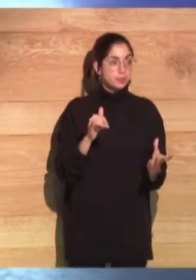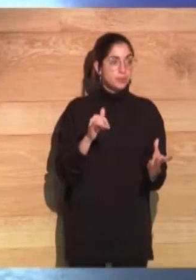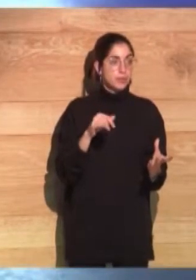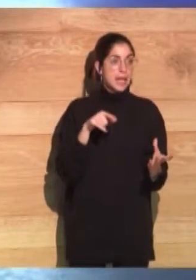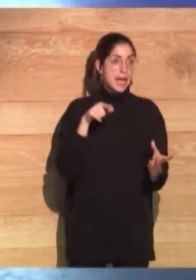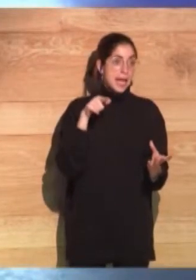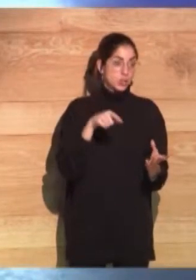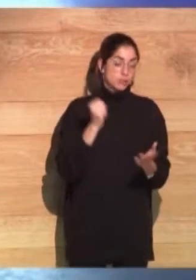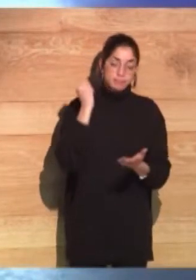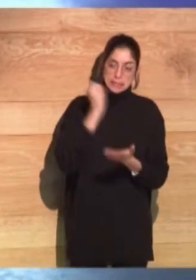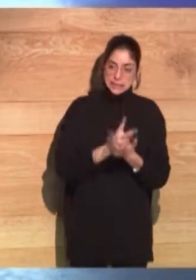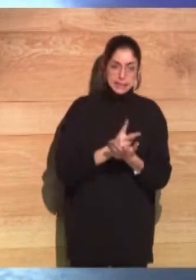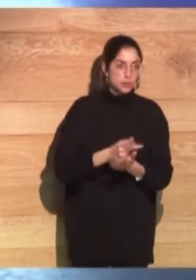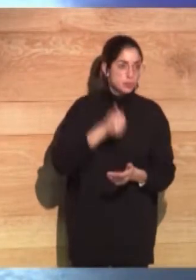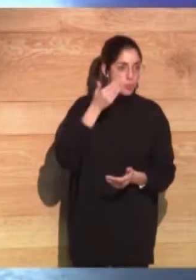es un gran reto,